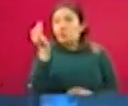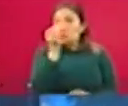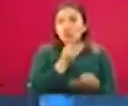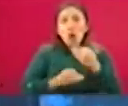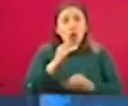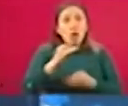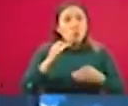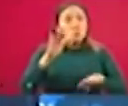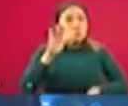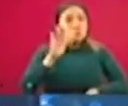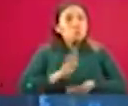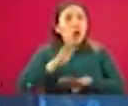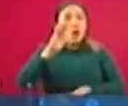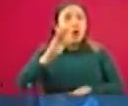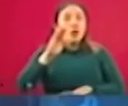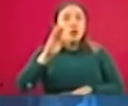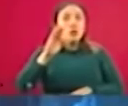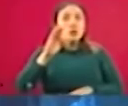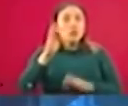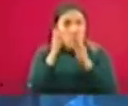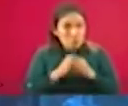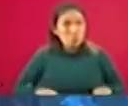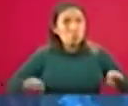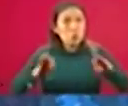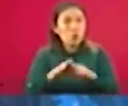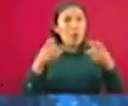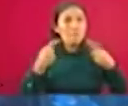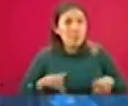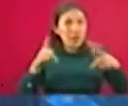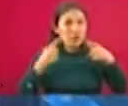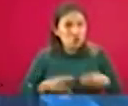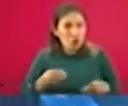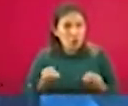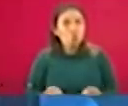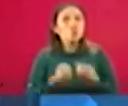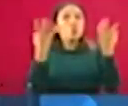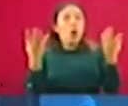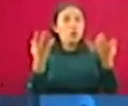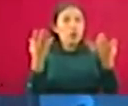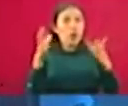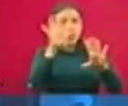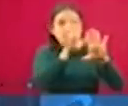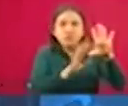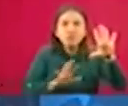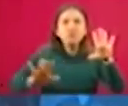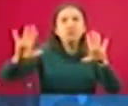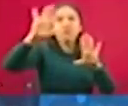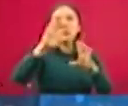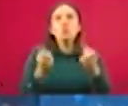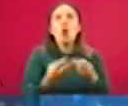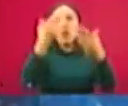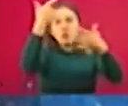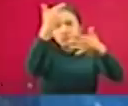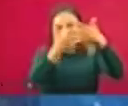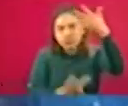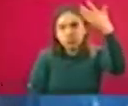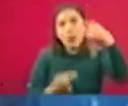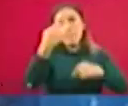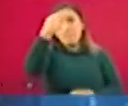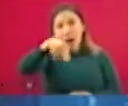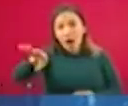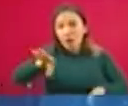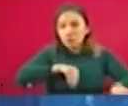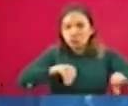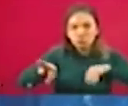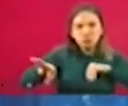Una de las mensajes equívocos más importantes de esta nota del New York Times es pensar que las defunciones